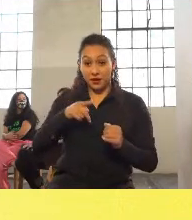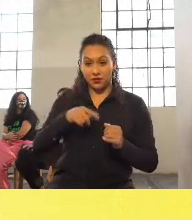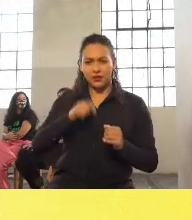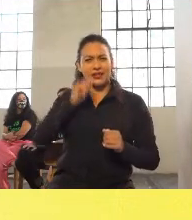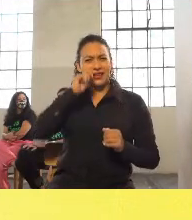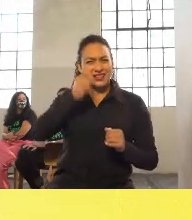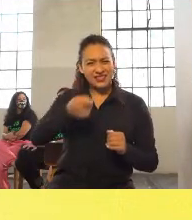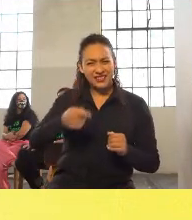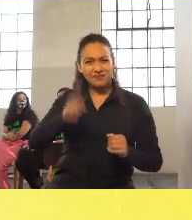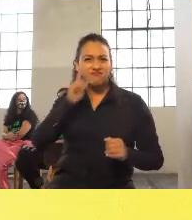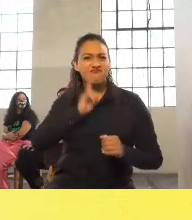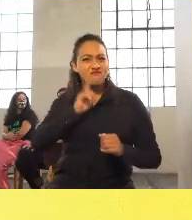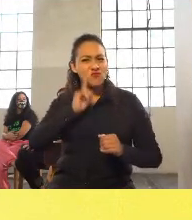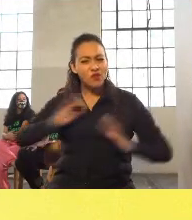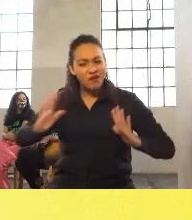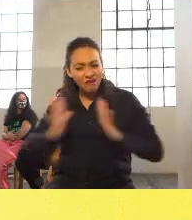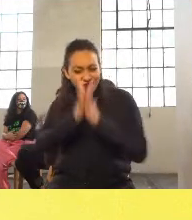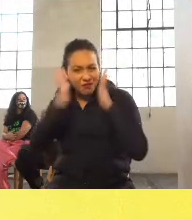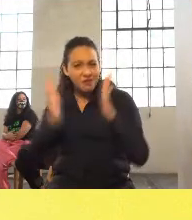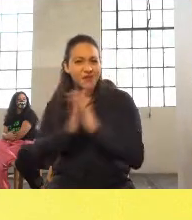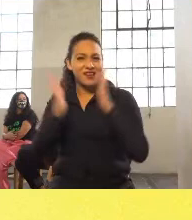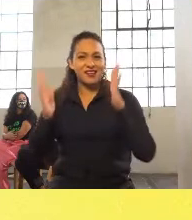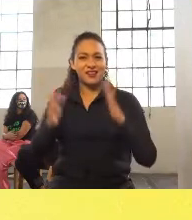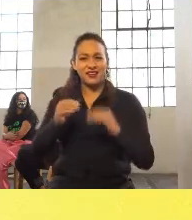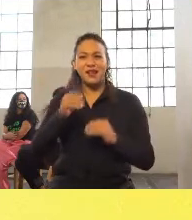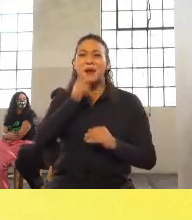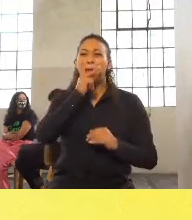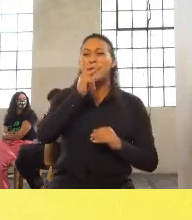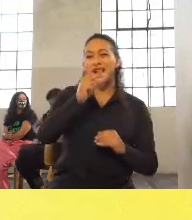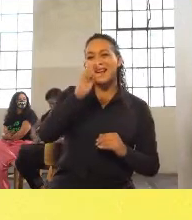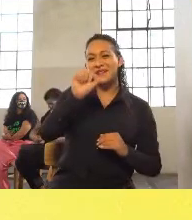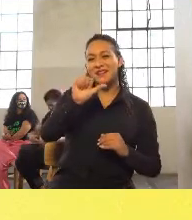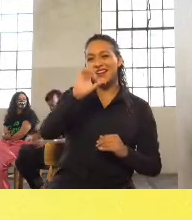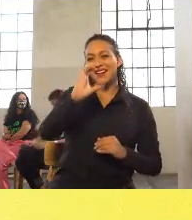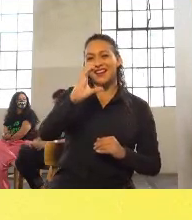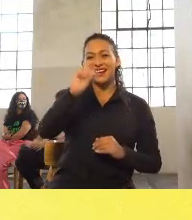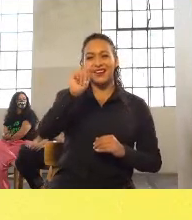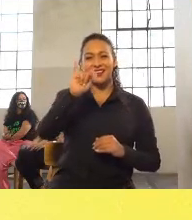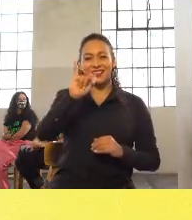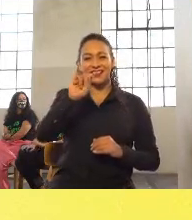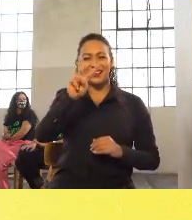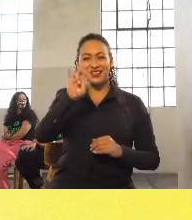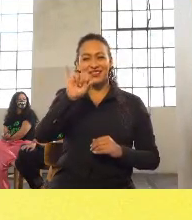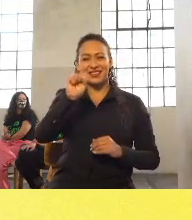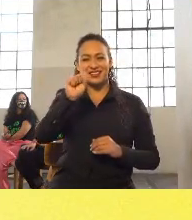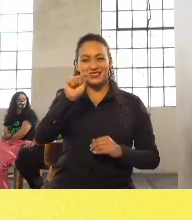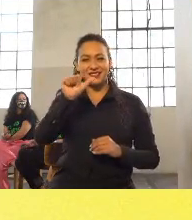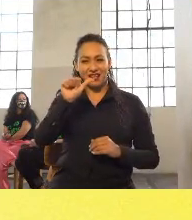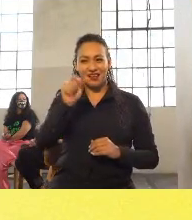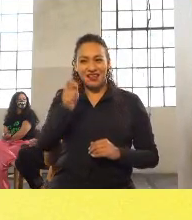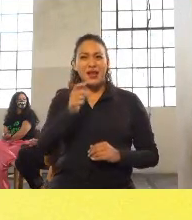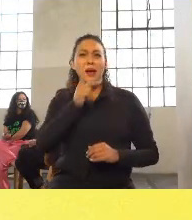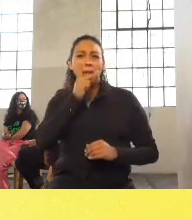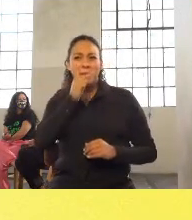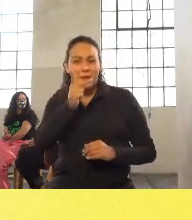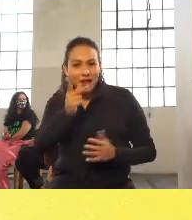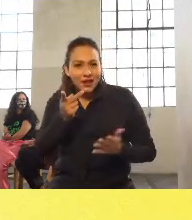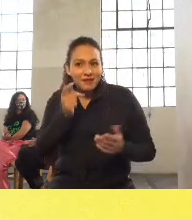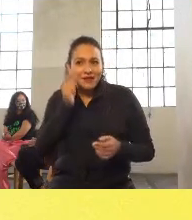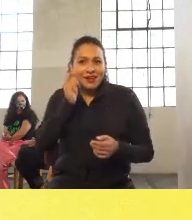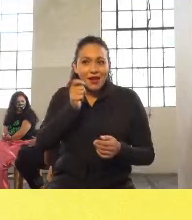o sea, todo lo que implica a nivel social y lo que históricamente ha sido el rol de una